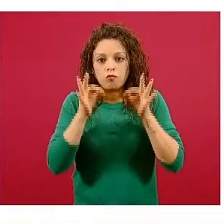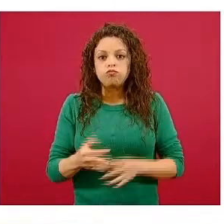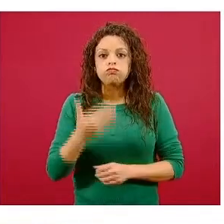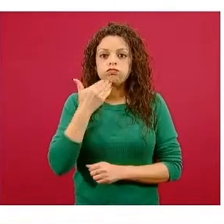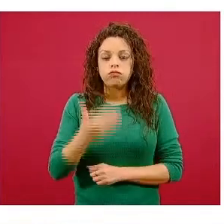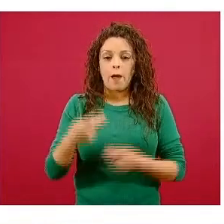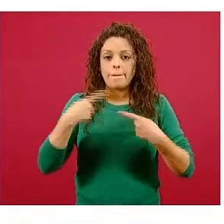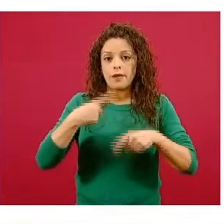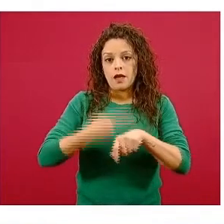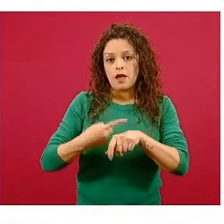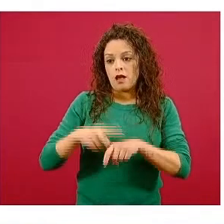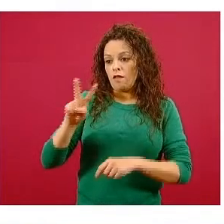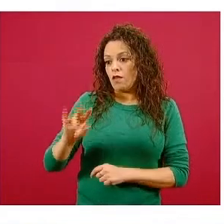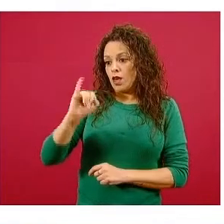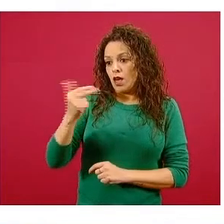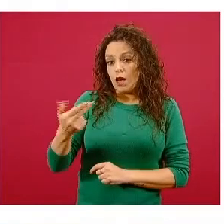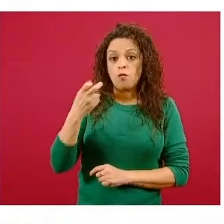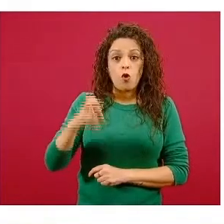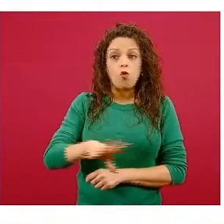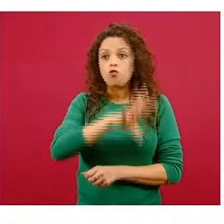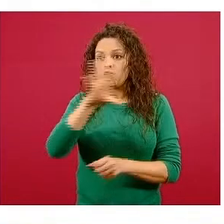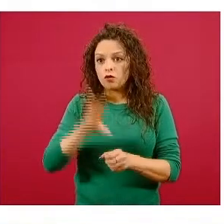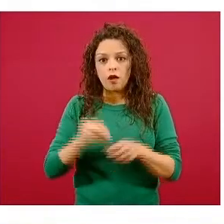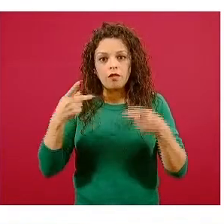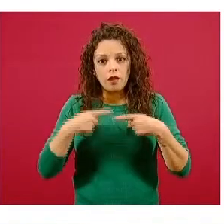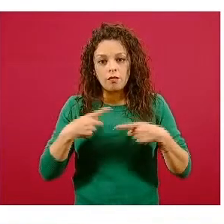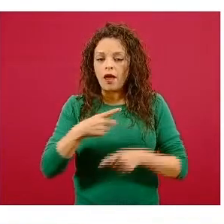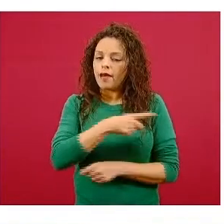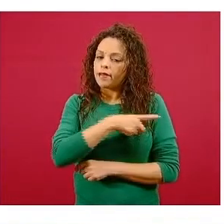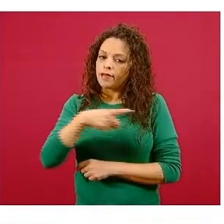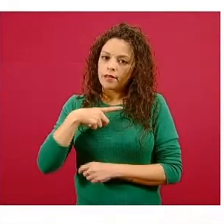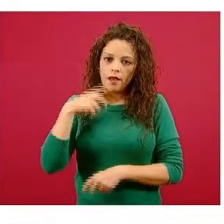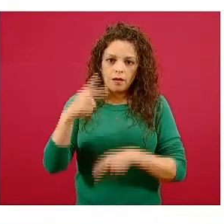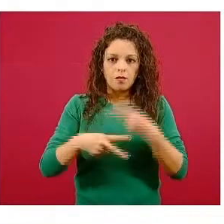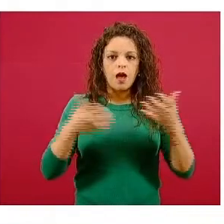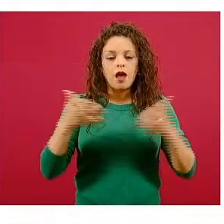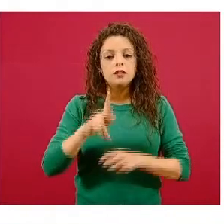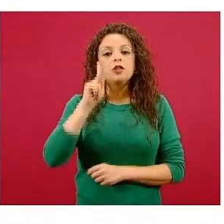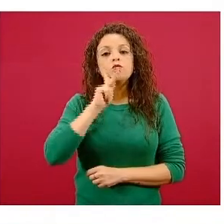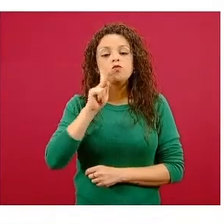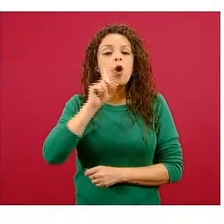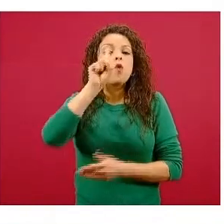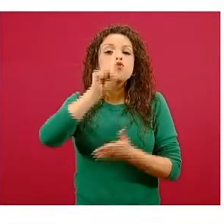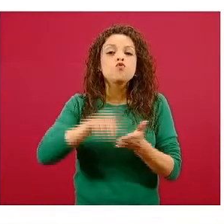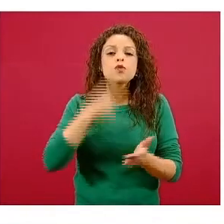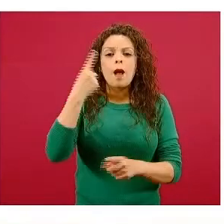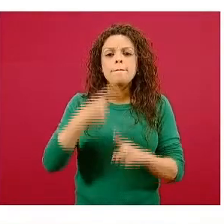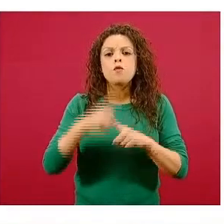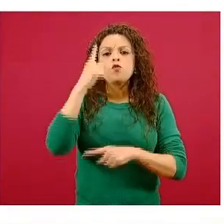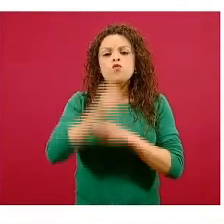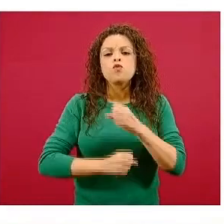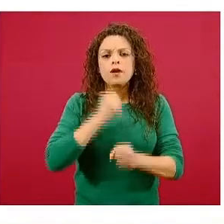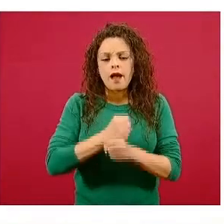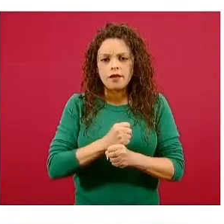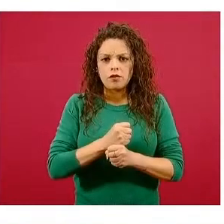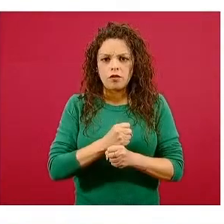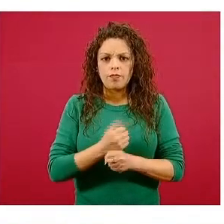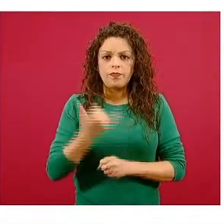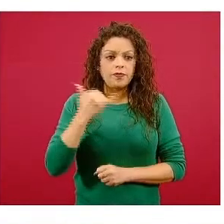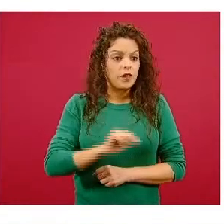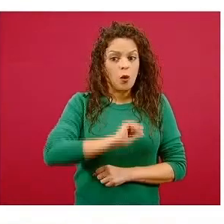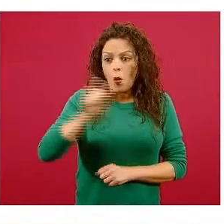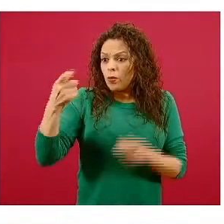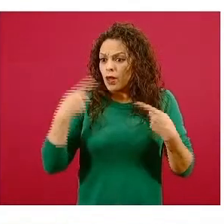todas las personas que viven con VIH se deben de hacer la prueba por lo menos una vez al año, y al igual que cualquier